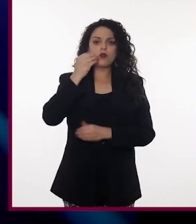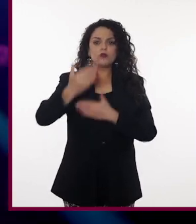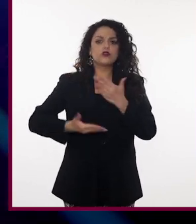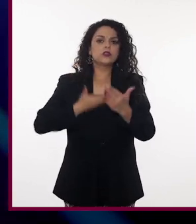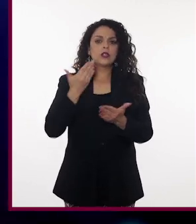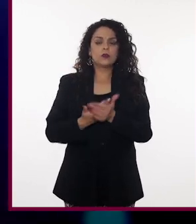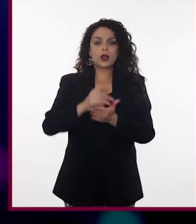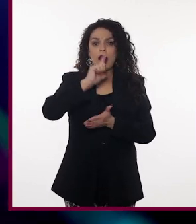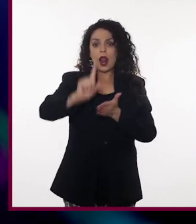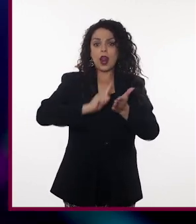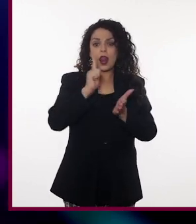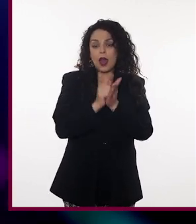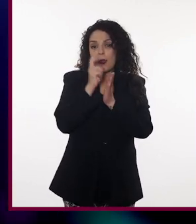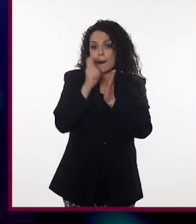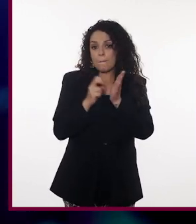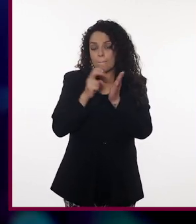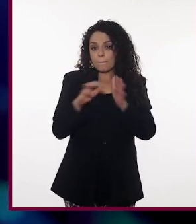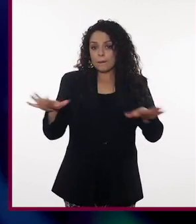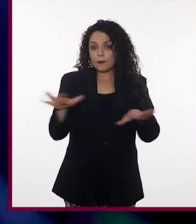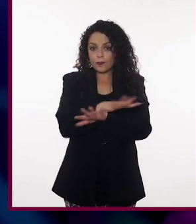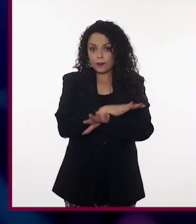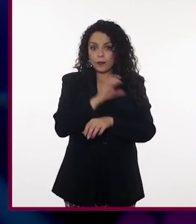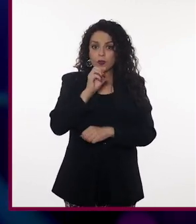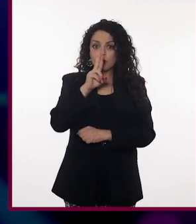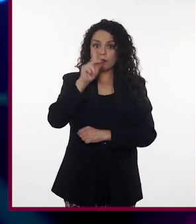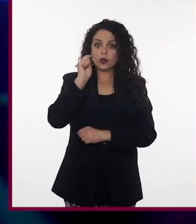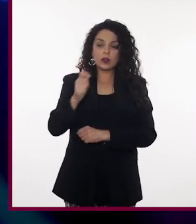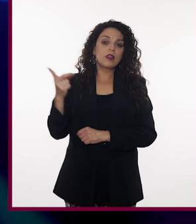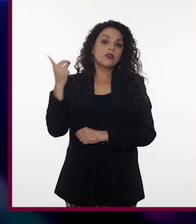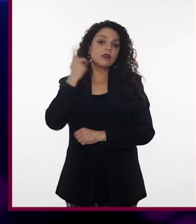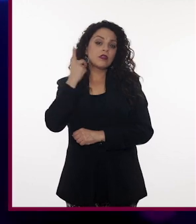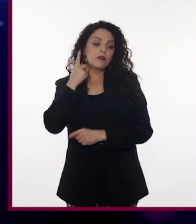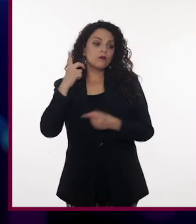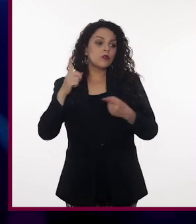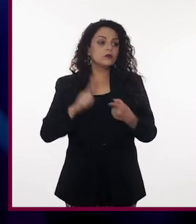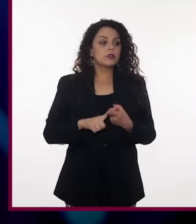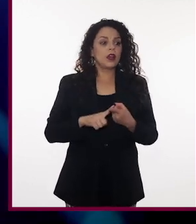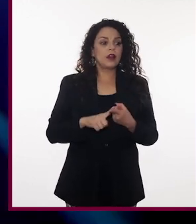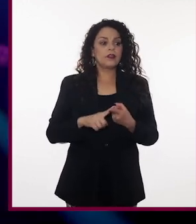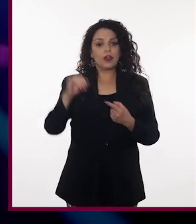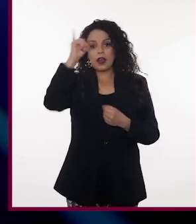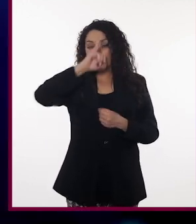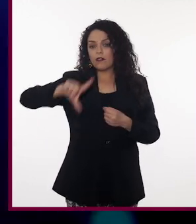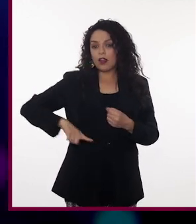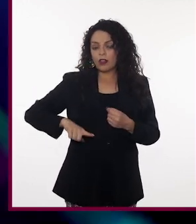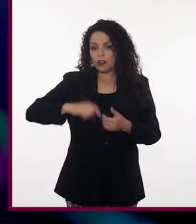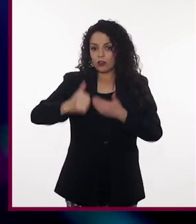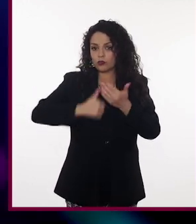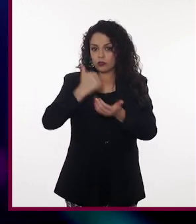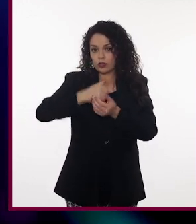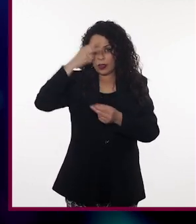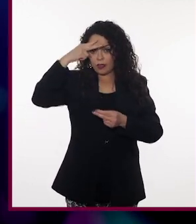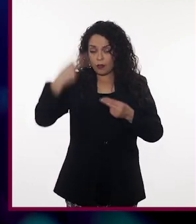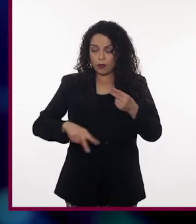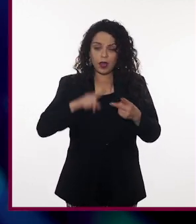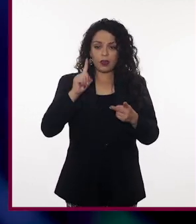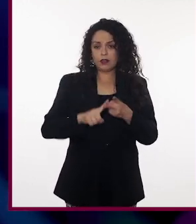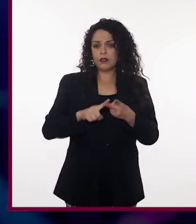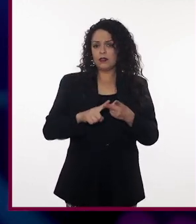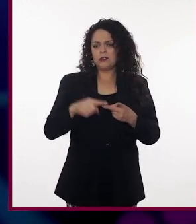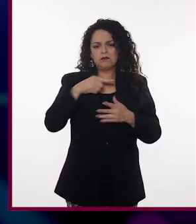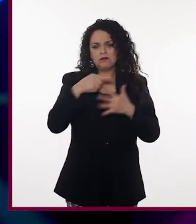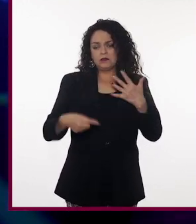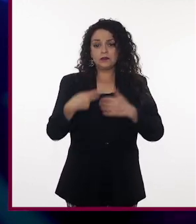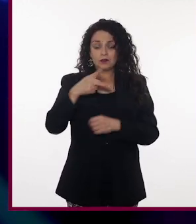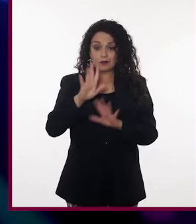reforma de ley por colectivos, por diputados, incluso por la jefa de gobierno de la Ciudad de México, pero